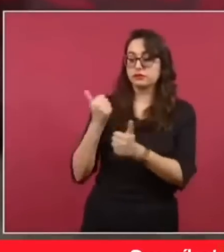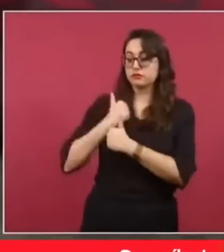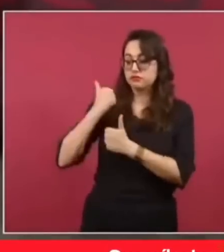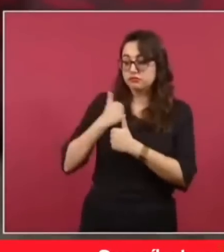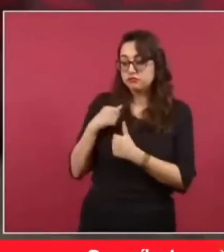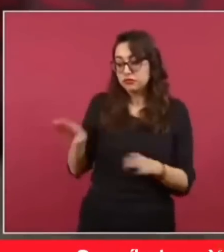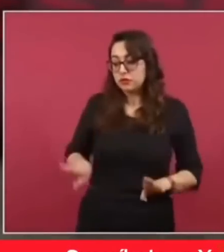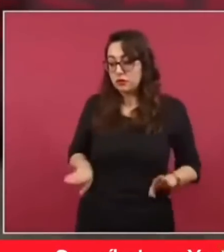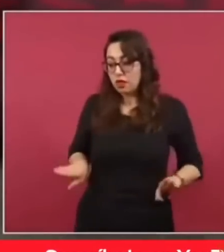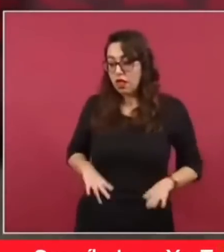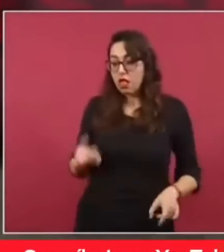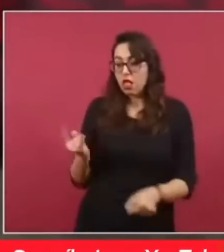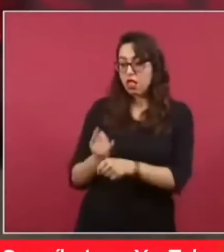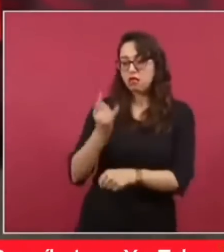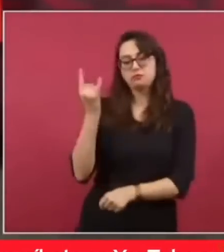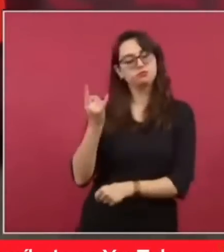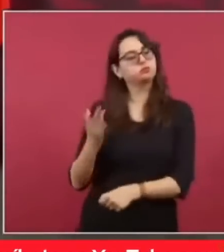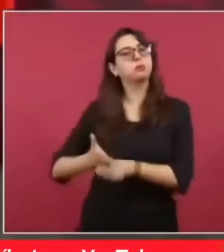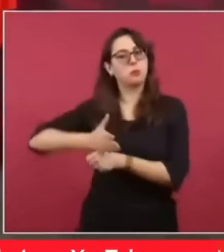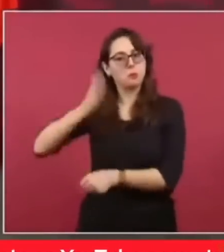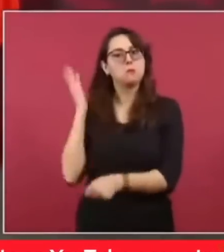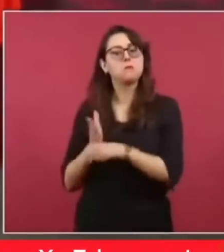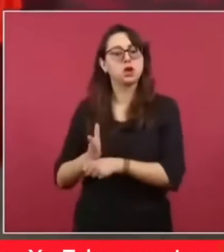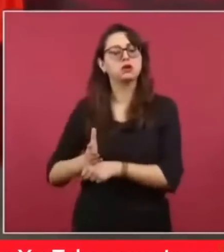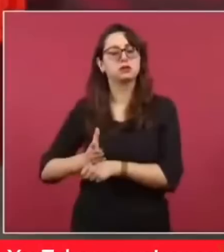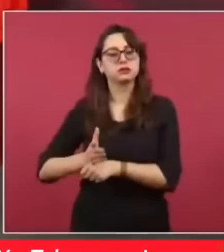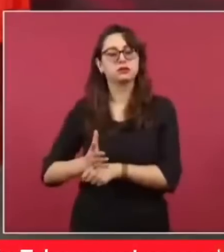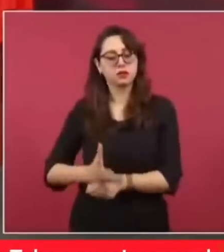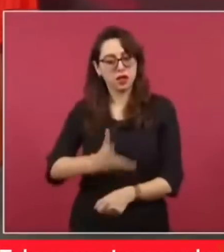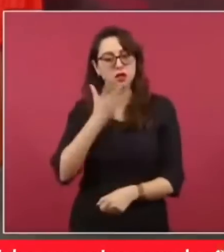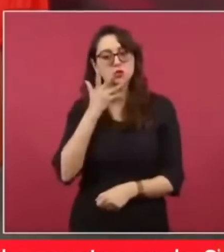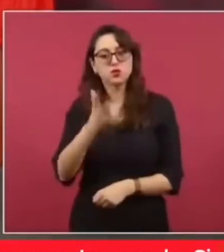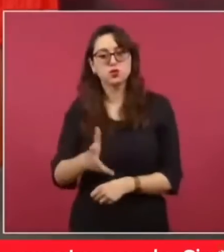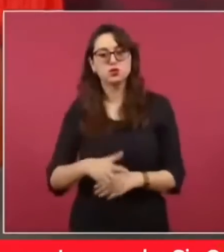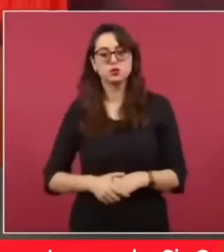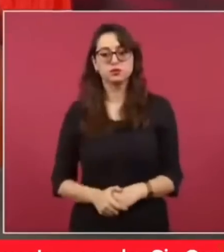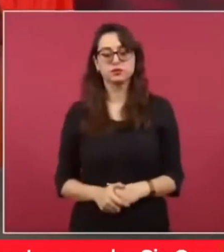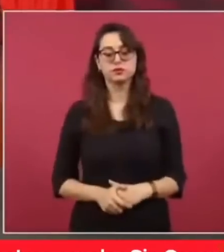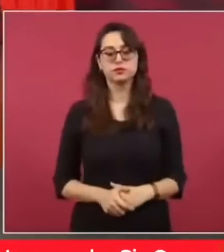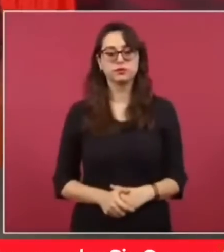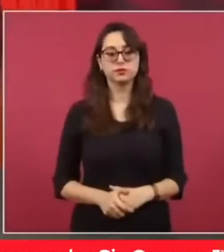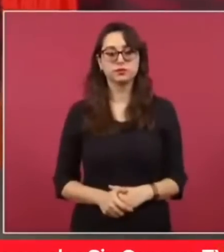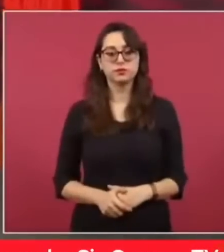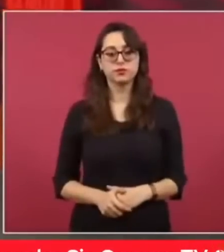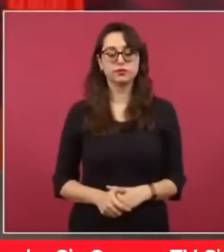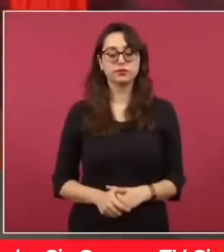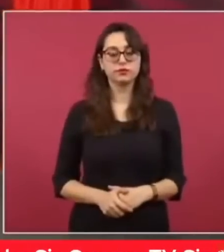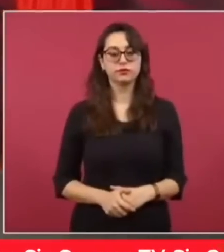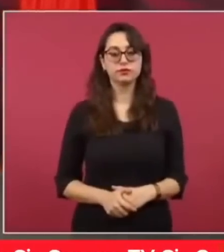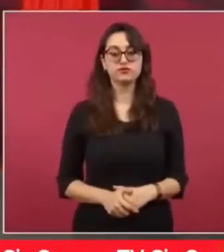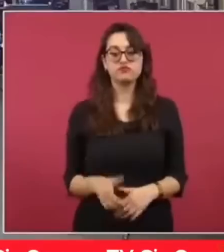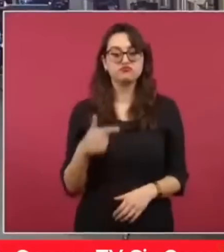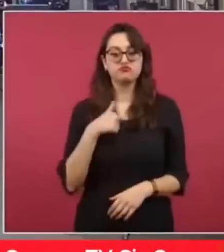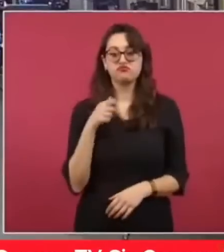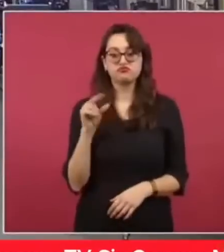Entonces, la instrucción que tienen, pues ni siquiera hace falta